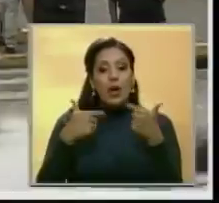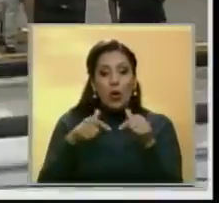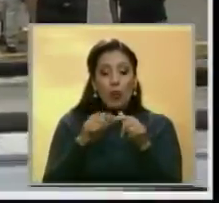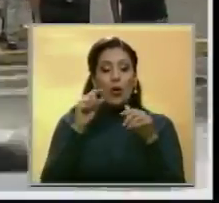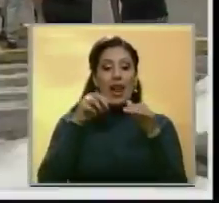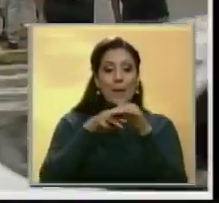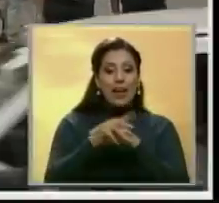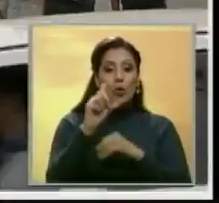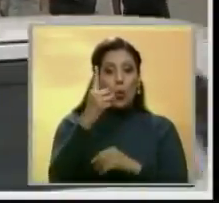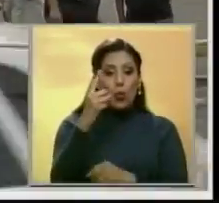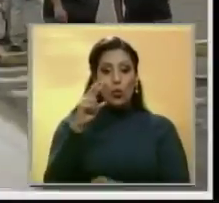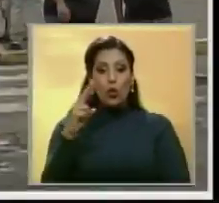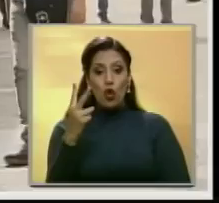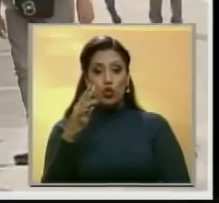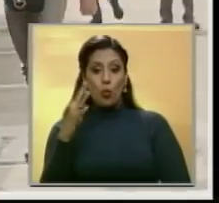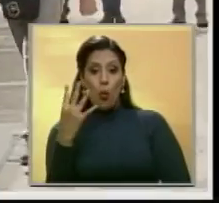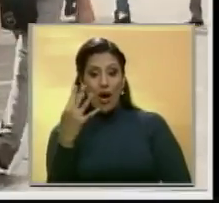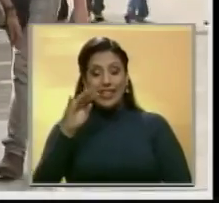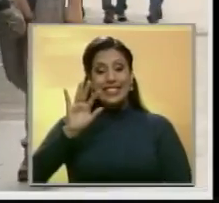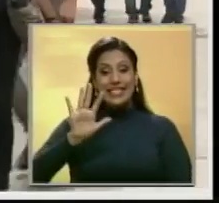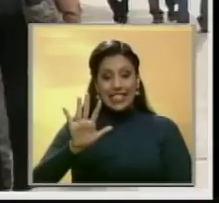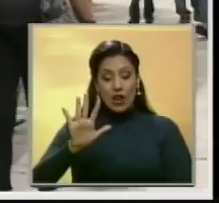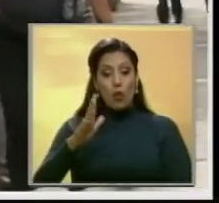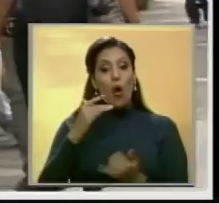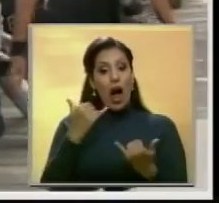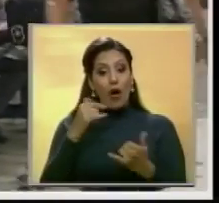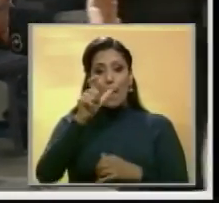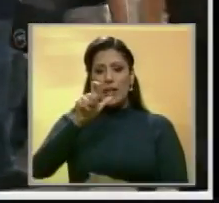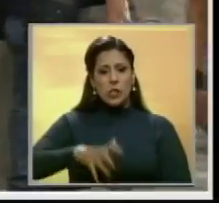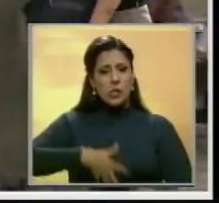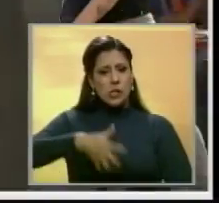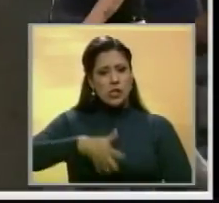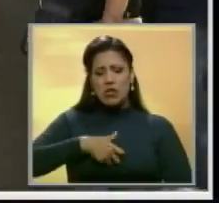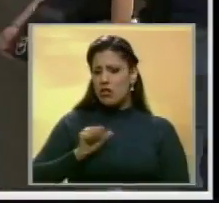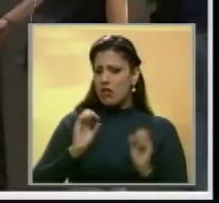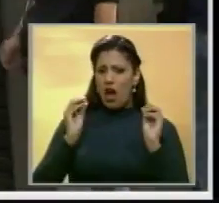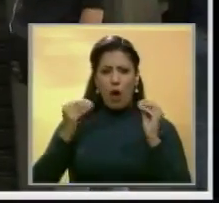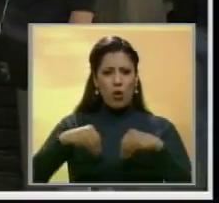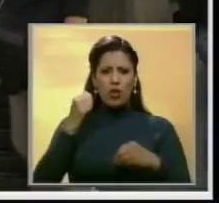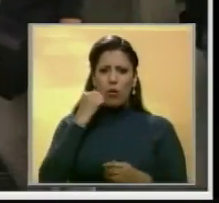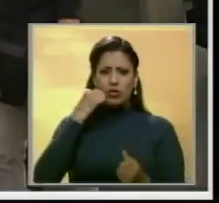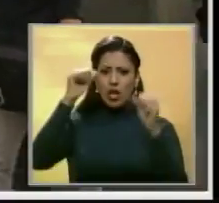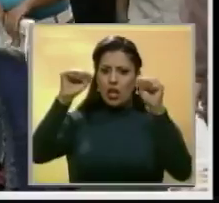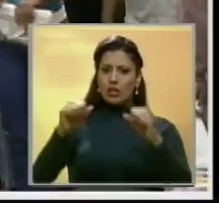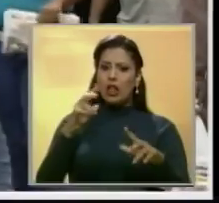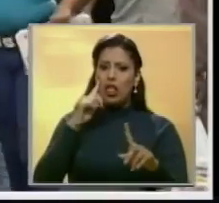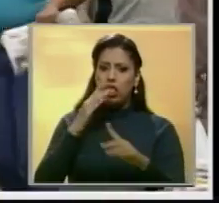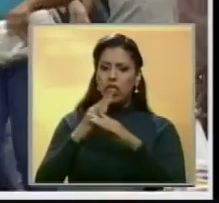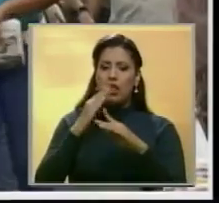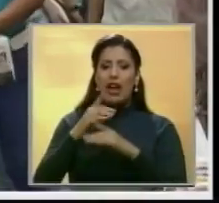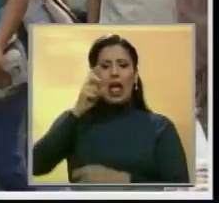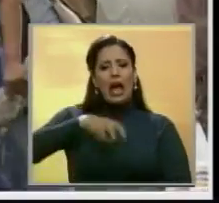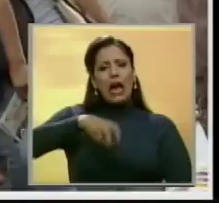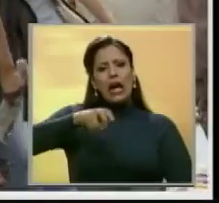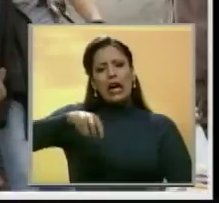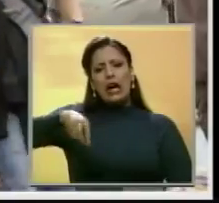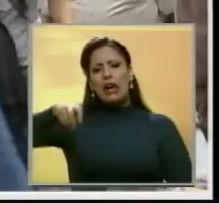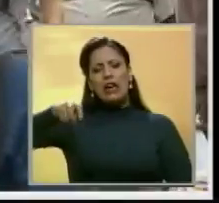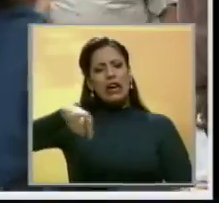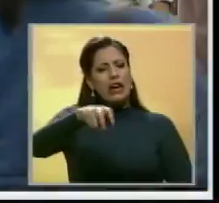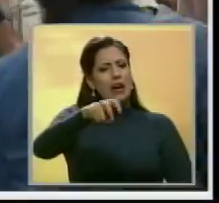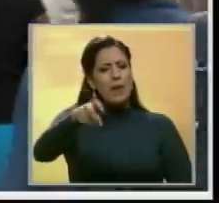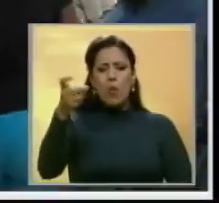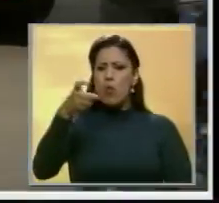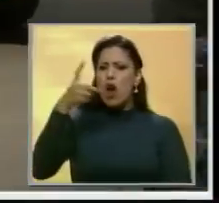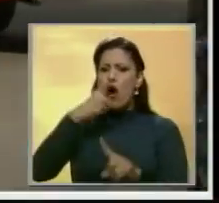1, 2, 4 y 5. Algunos usuarios han manifestado su rechazo a esta medida, han tenido que caminar a lo largo de varias